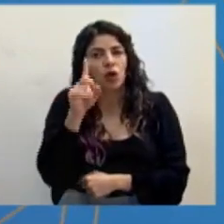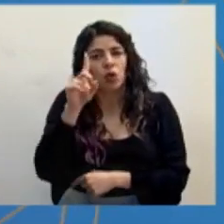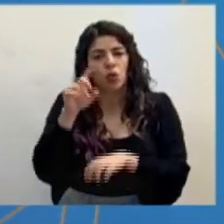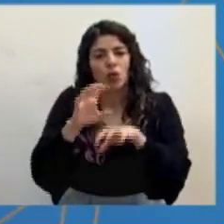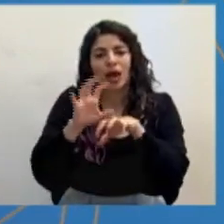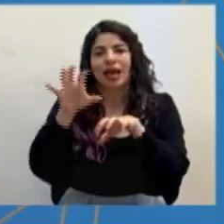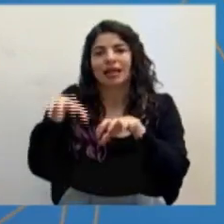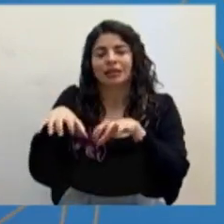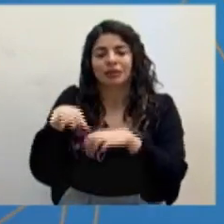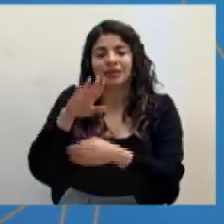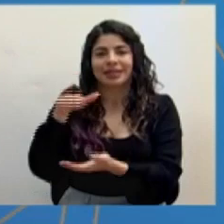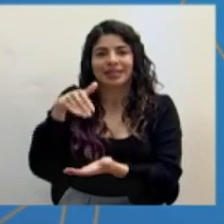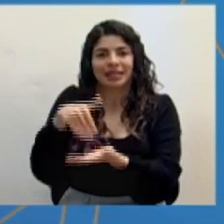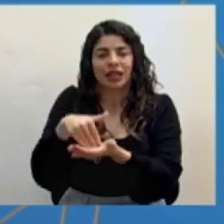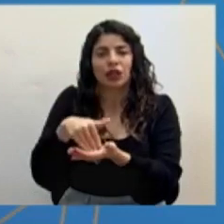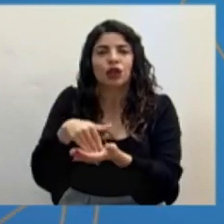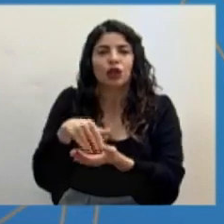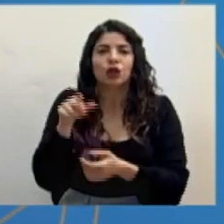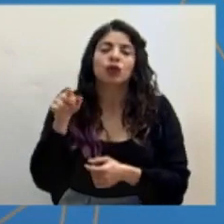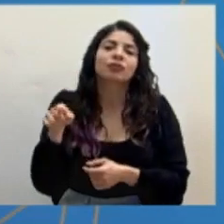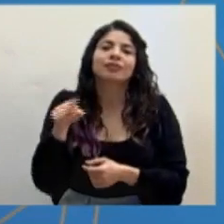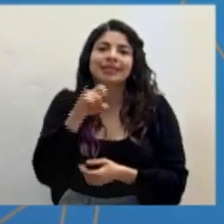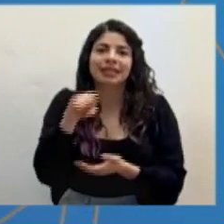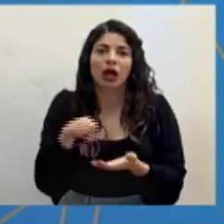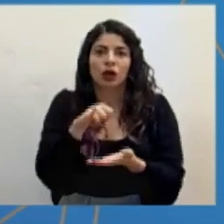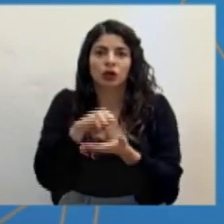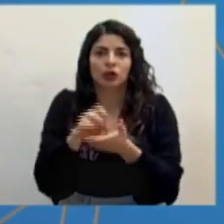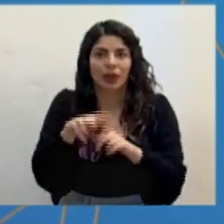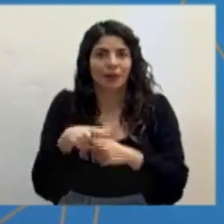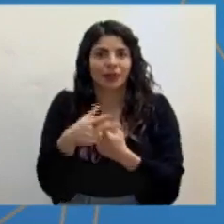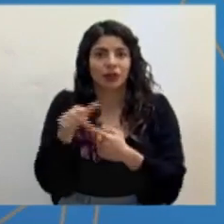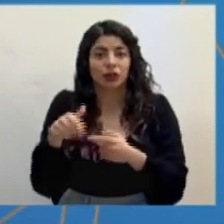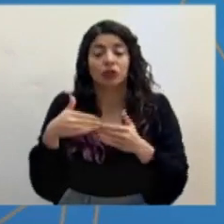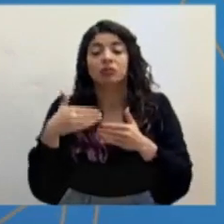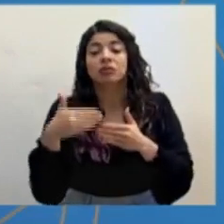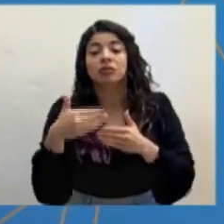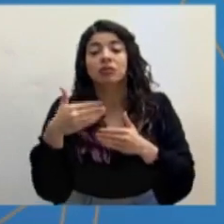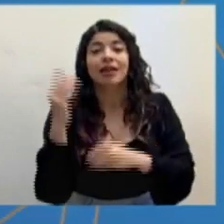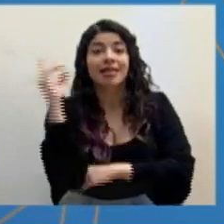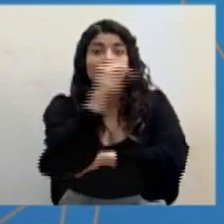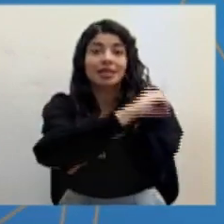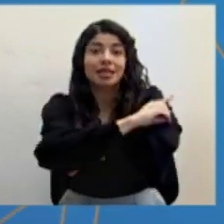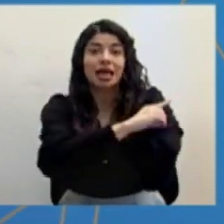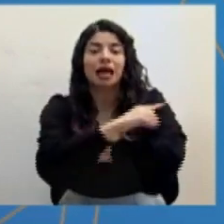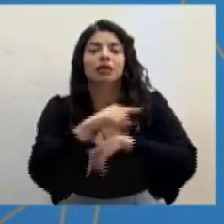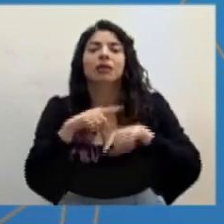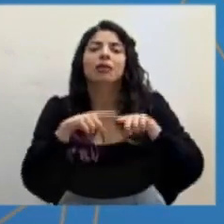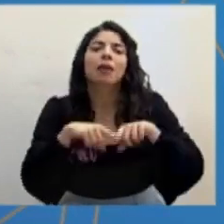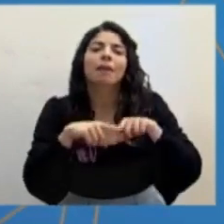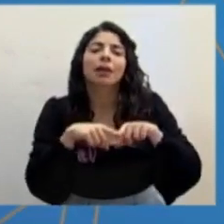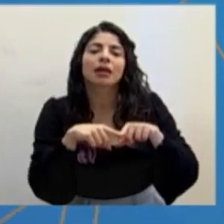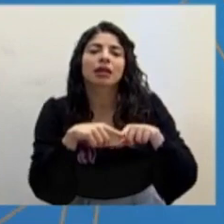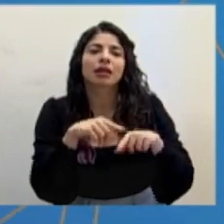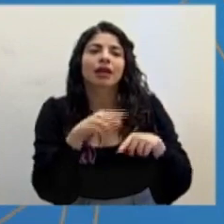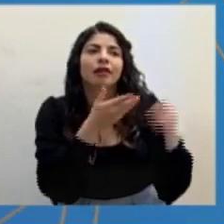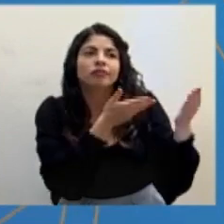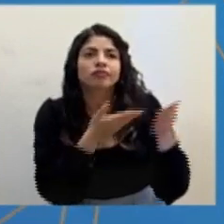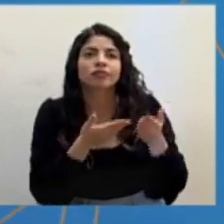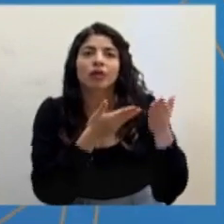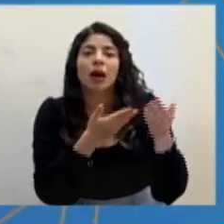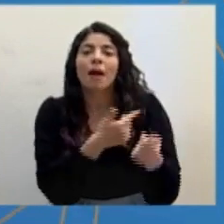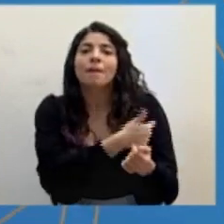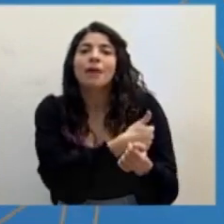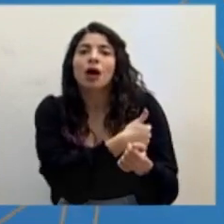estaciones metropolitanas en el centro de San José. En los próximos días, de acuerdo con la disponibilidad de vacunas en